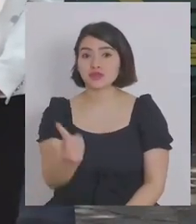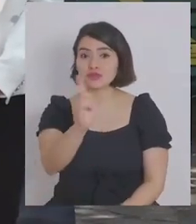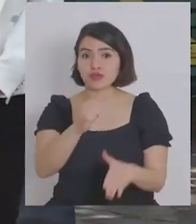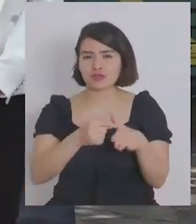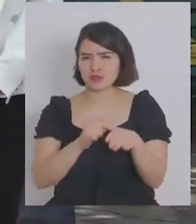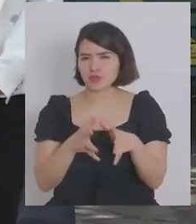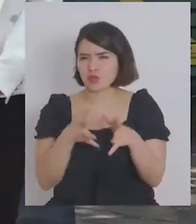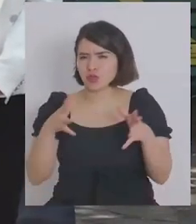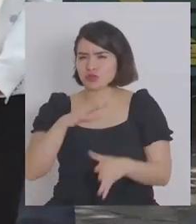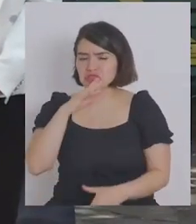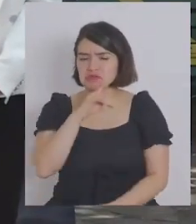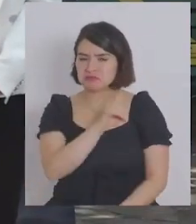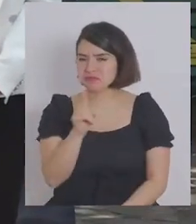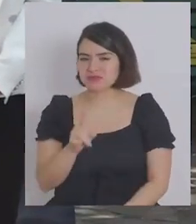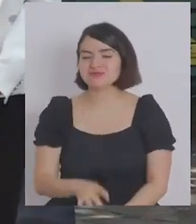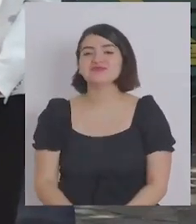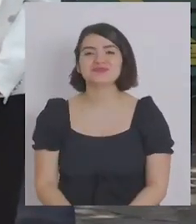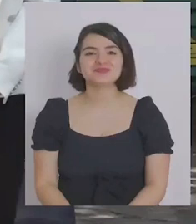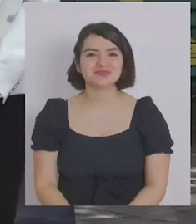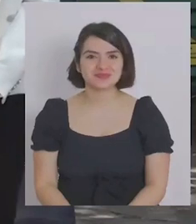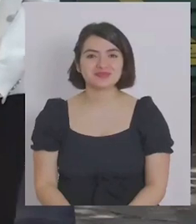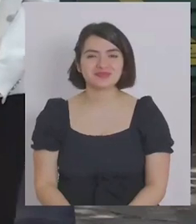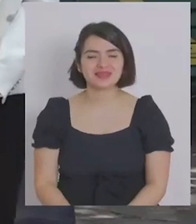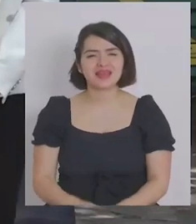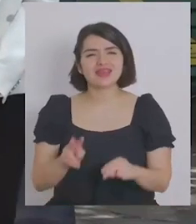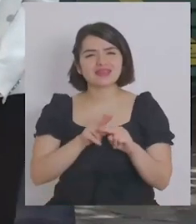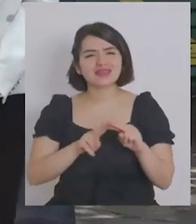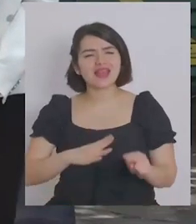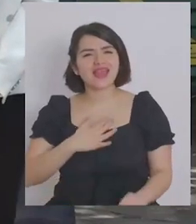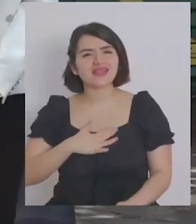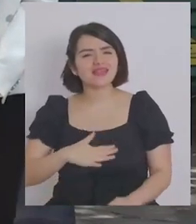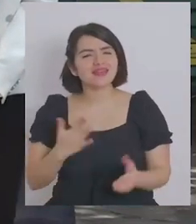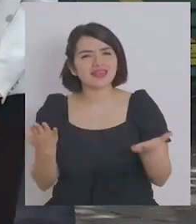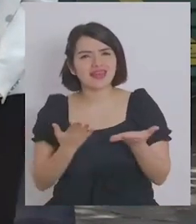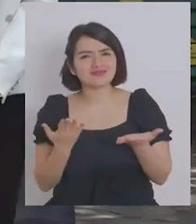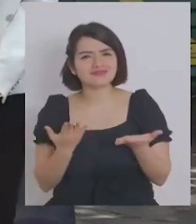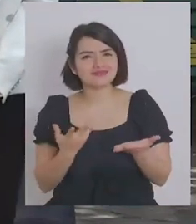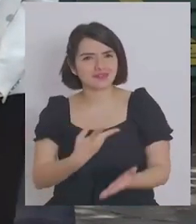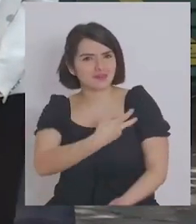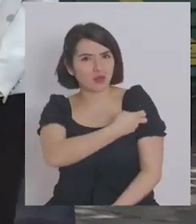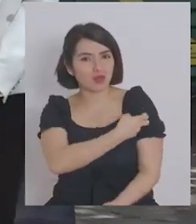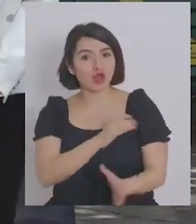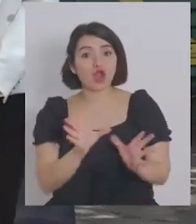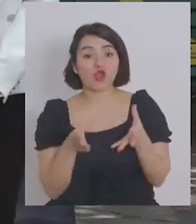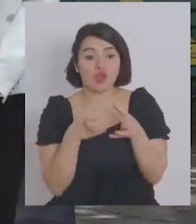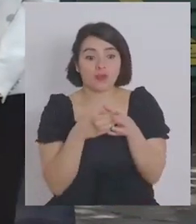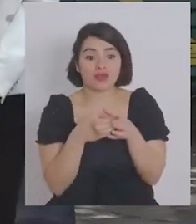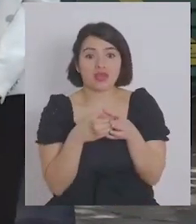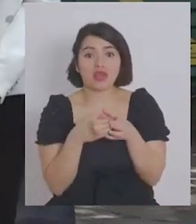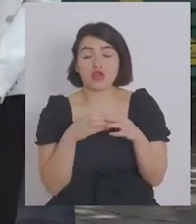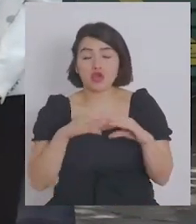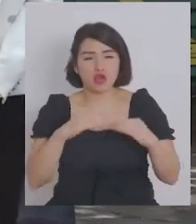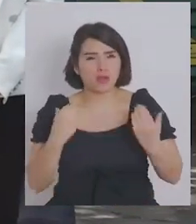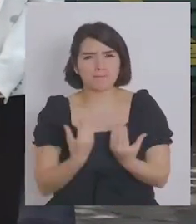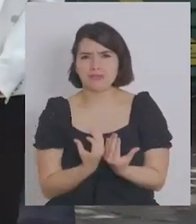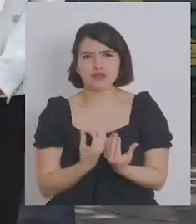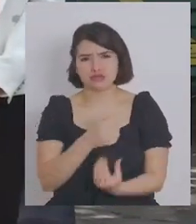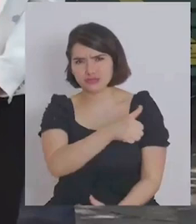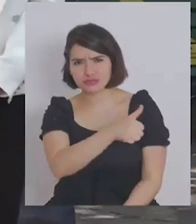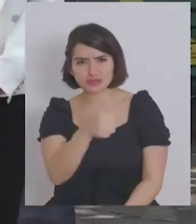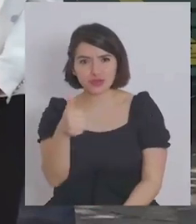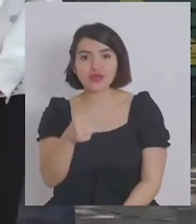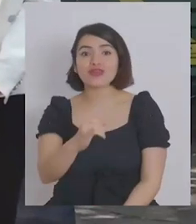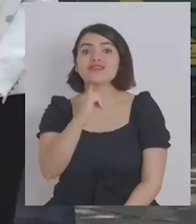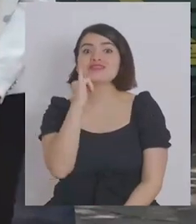utilizada por lo tanto la tranquilidad que uno tiene que dar acá es que el comité completo en su totalidad si dio